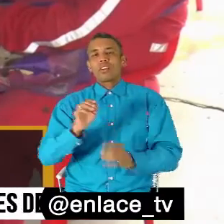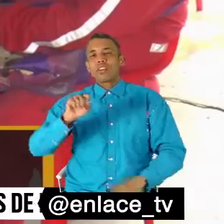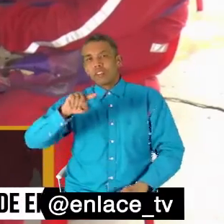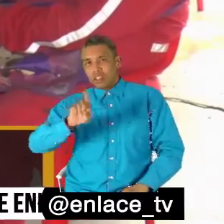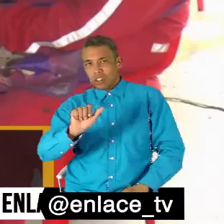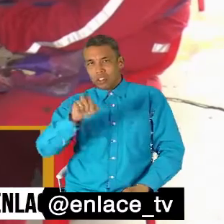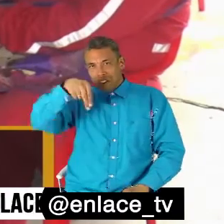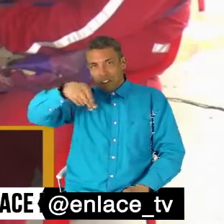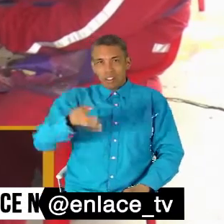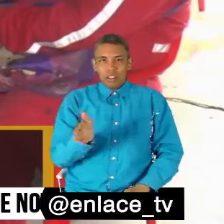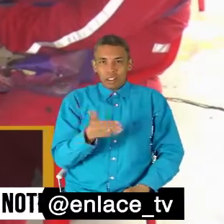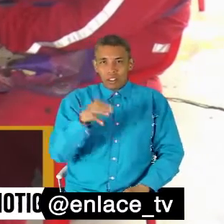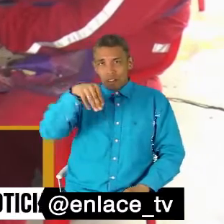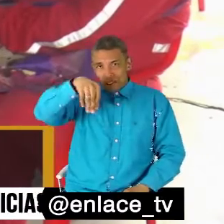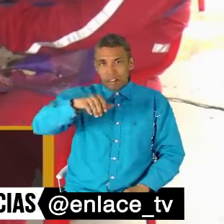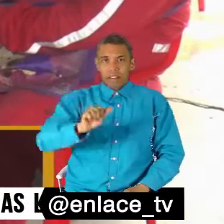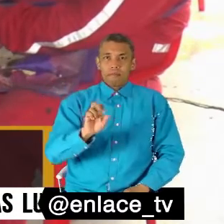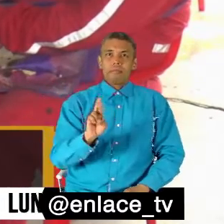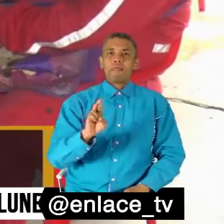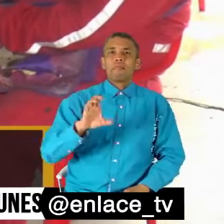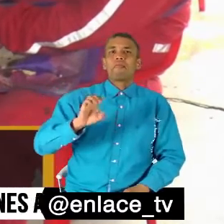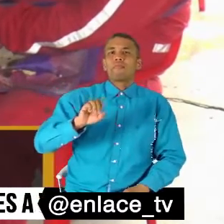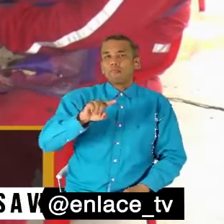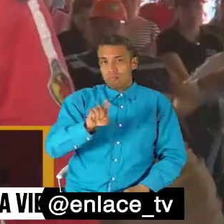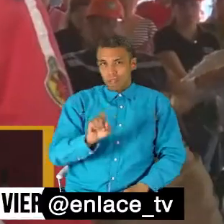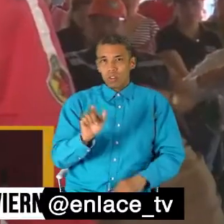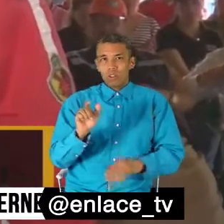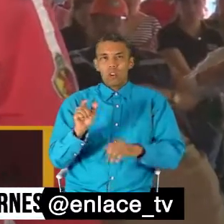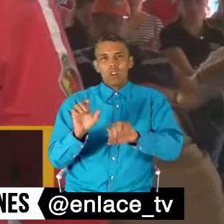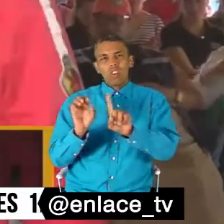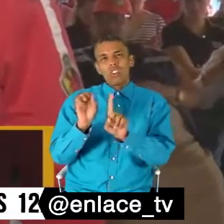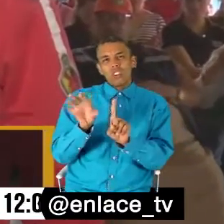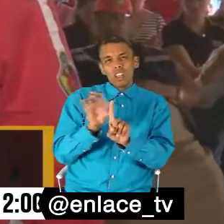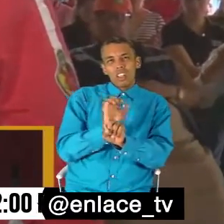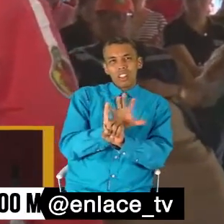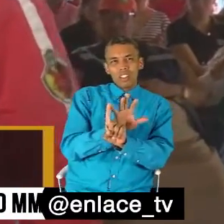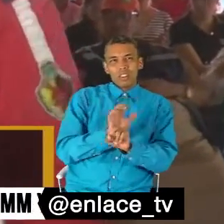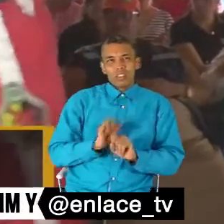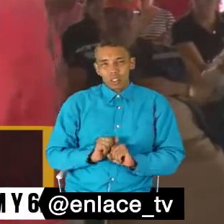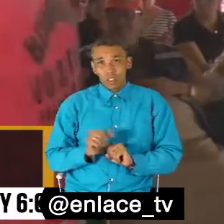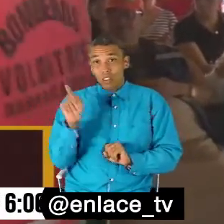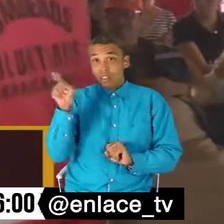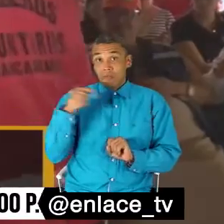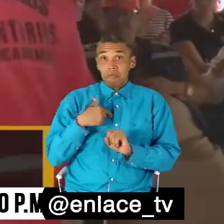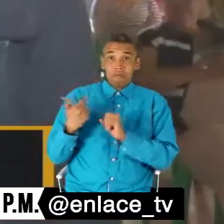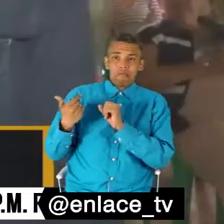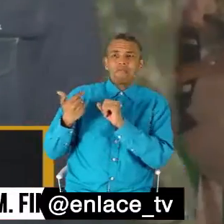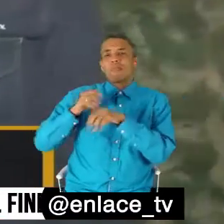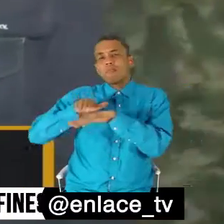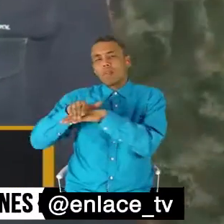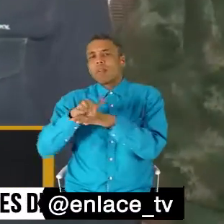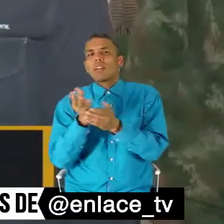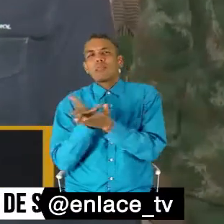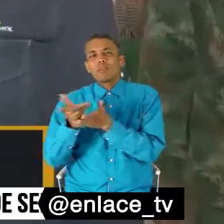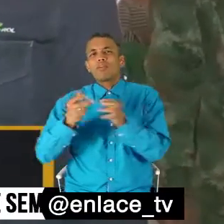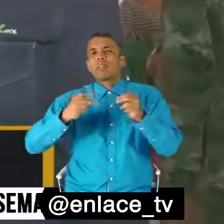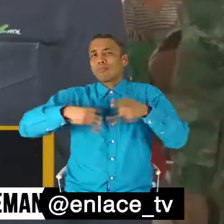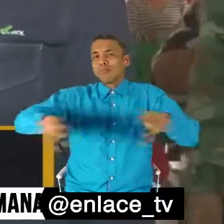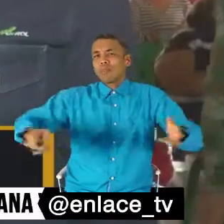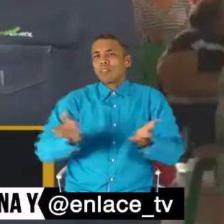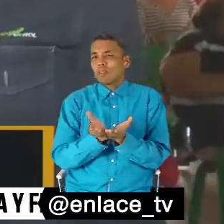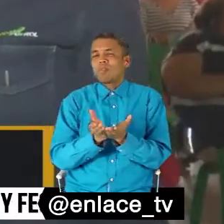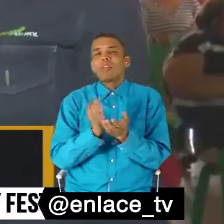La Inspección de Tránsito se hizo presente realizando una campaña pedagógica, un ejercicio pedagógico con los estudiantes del